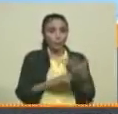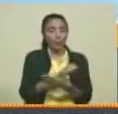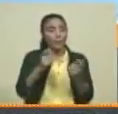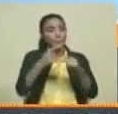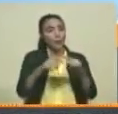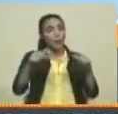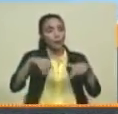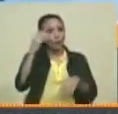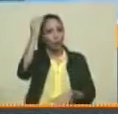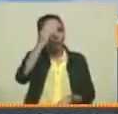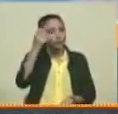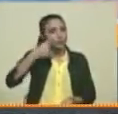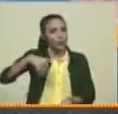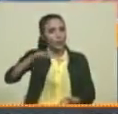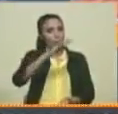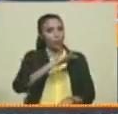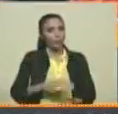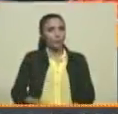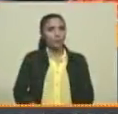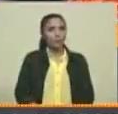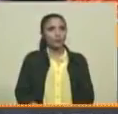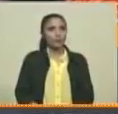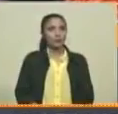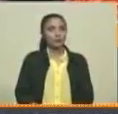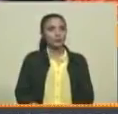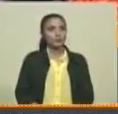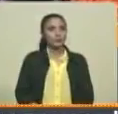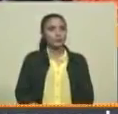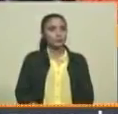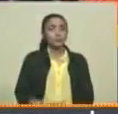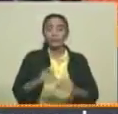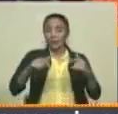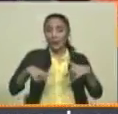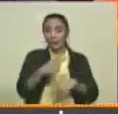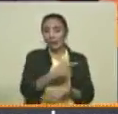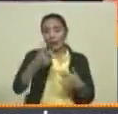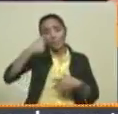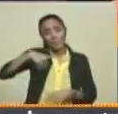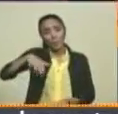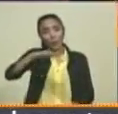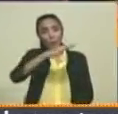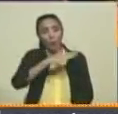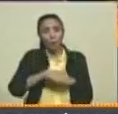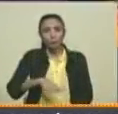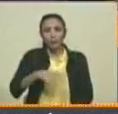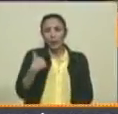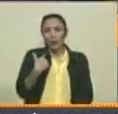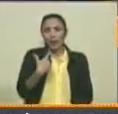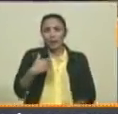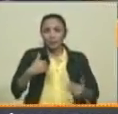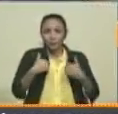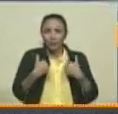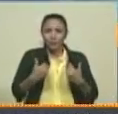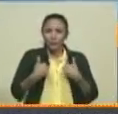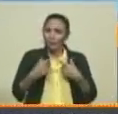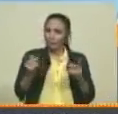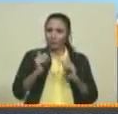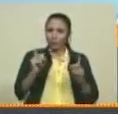consciente enfrentándolo. Y aquí no hay un pueblo huérfano, no, aquí hay un pueblo que tiene la mano